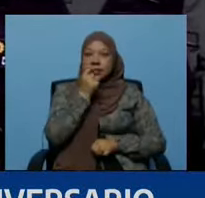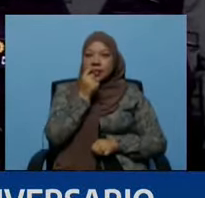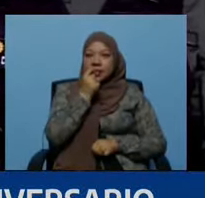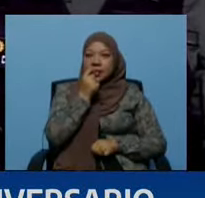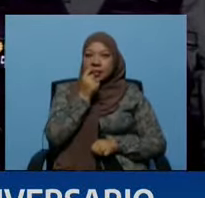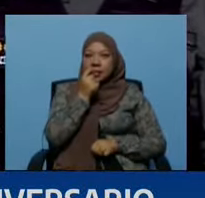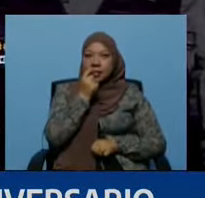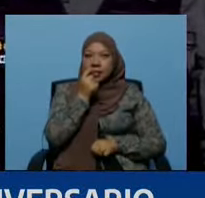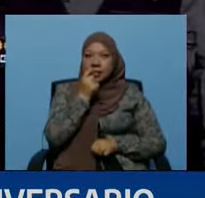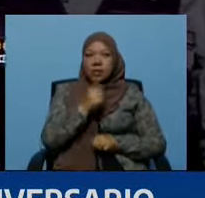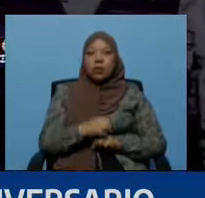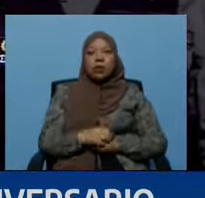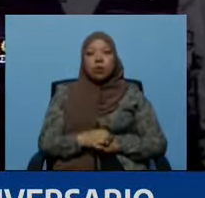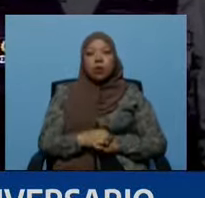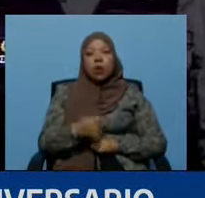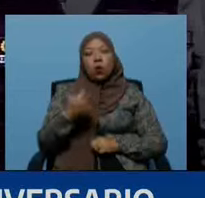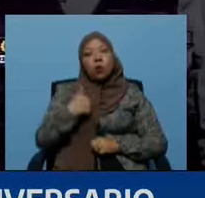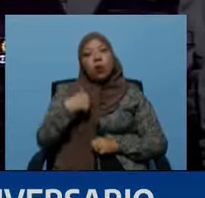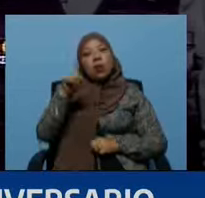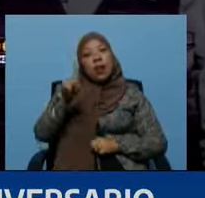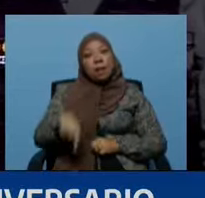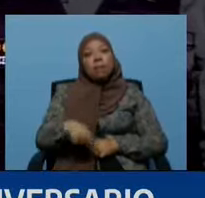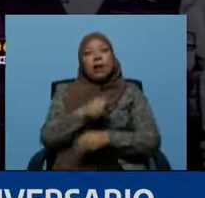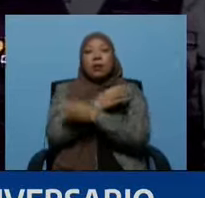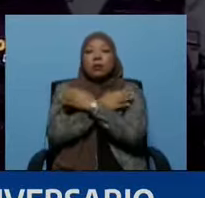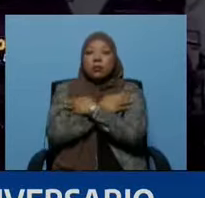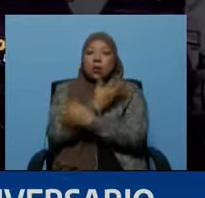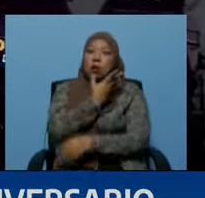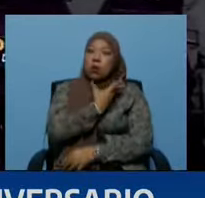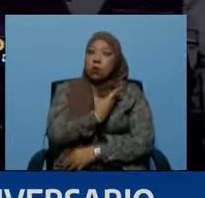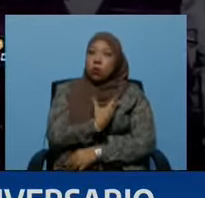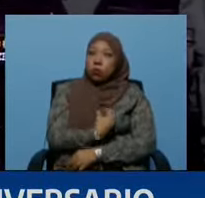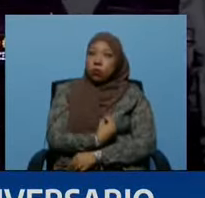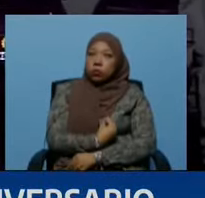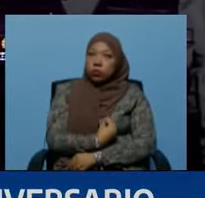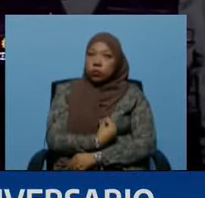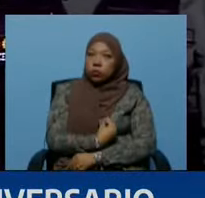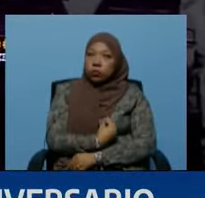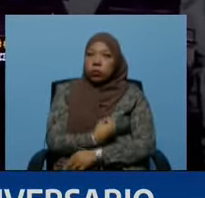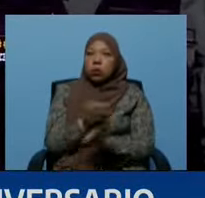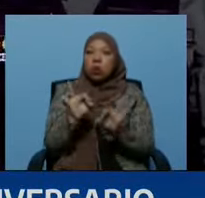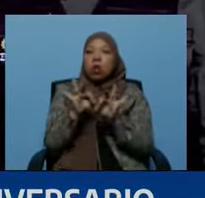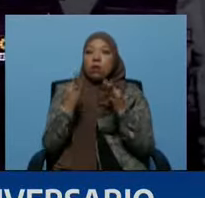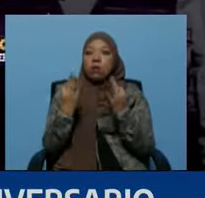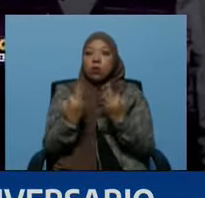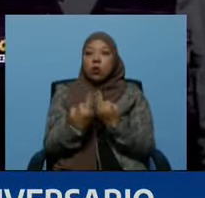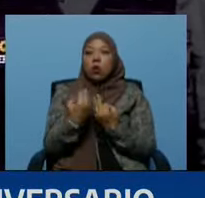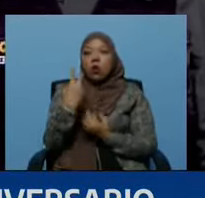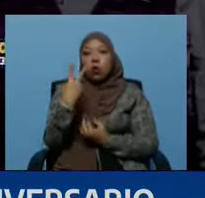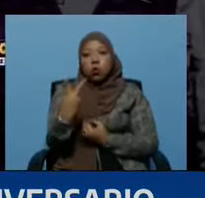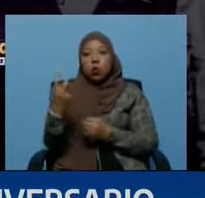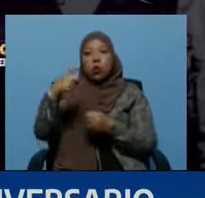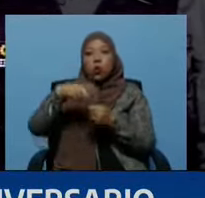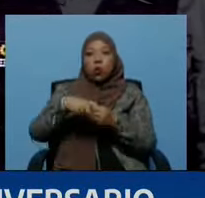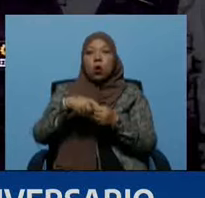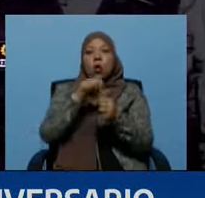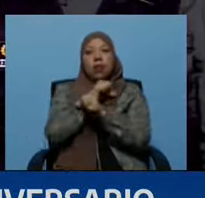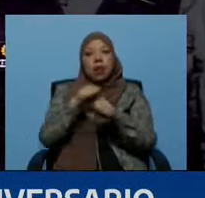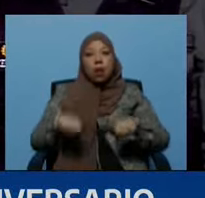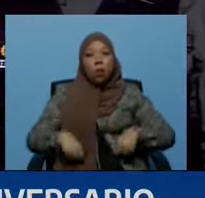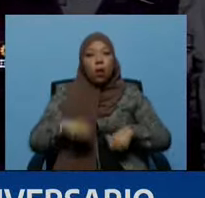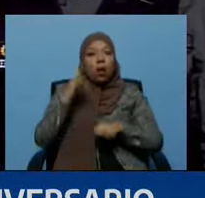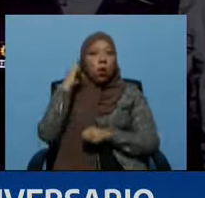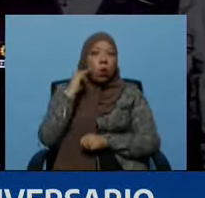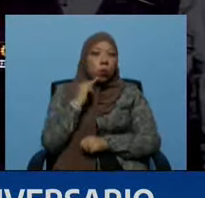Hoy tengo que transmitir mis condolencias a la familia de dos integrantes de la Guardia Nacional